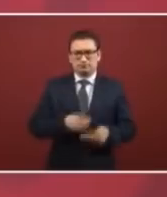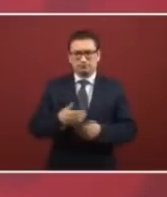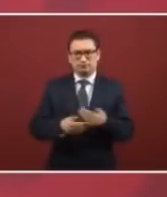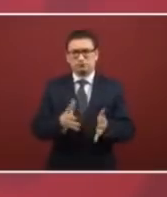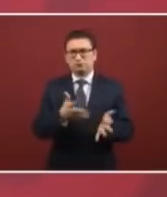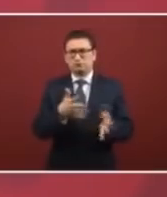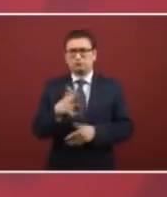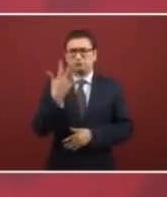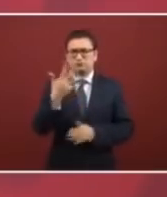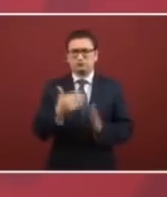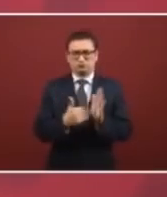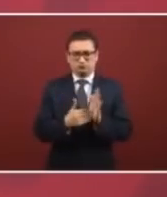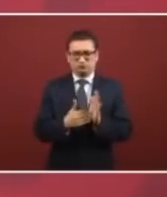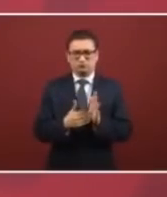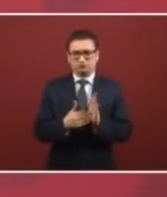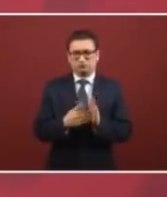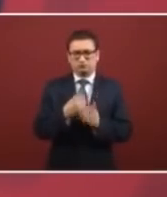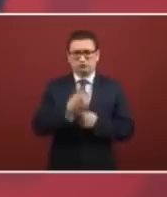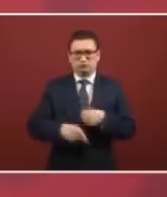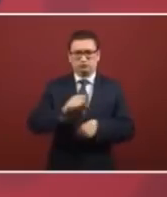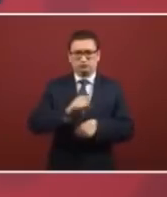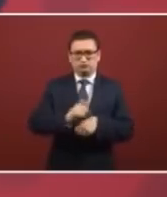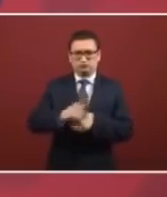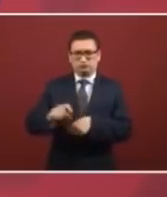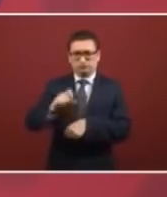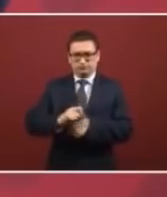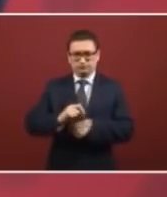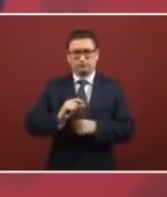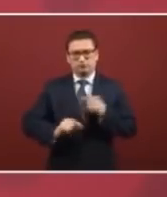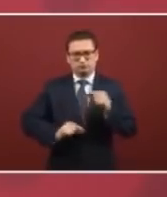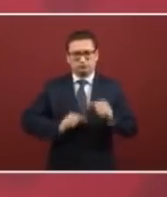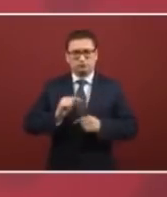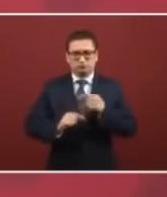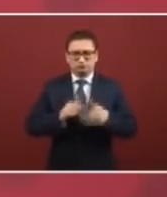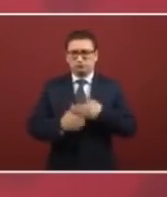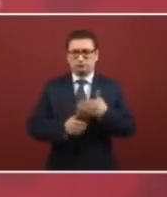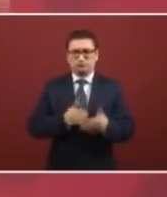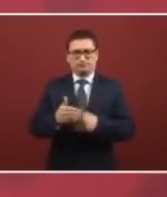5.000 por semana y va a ir creciendo. Entonces,